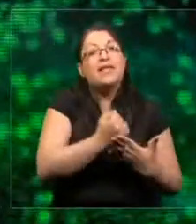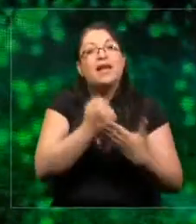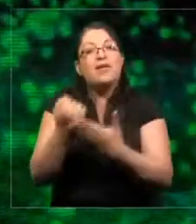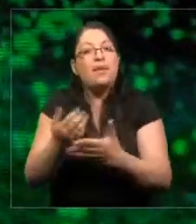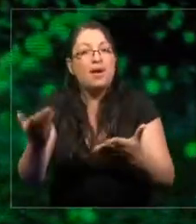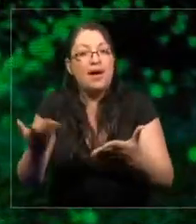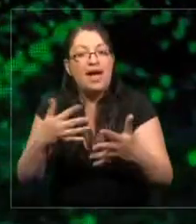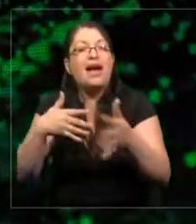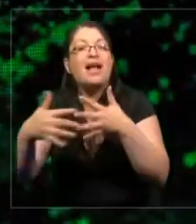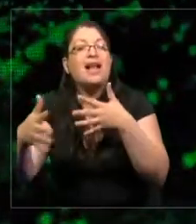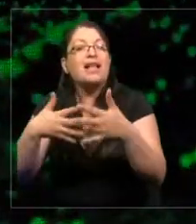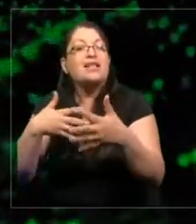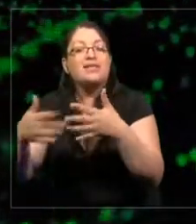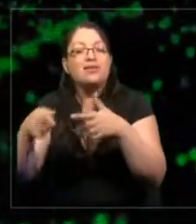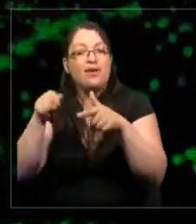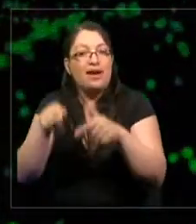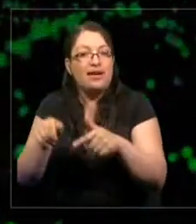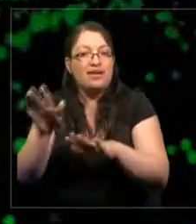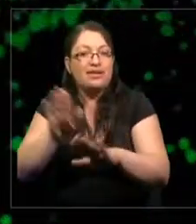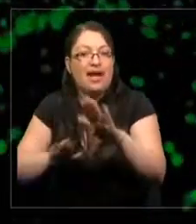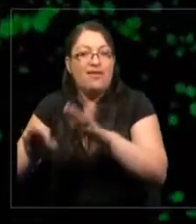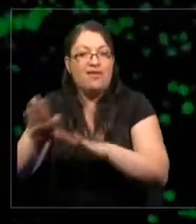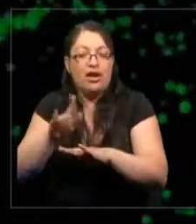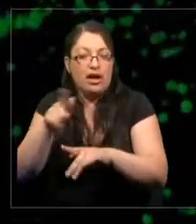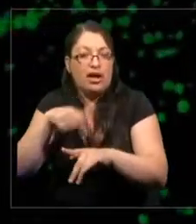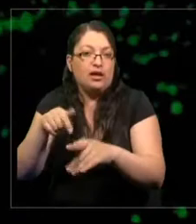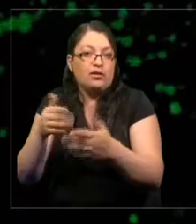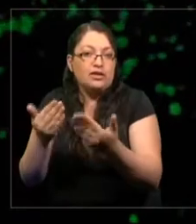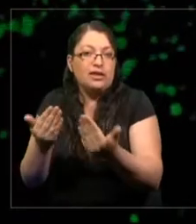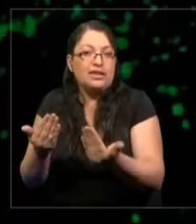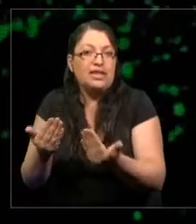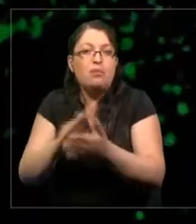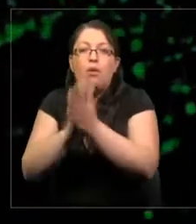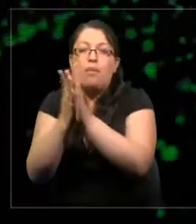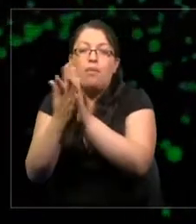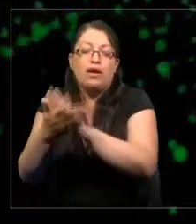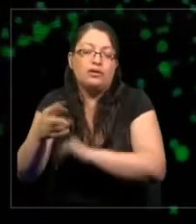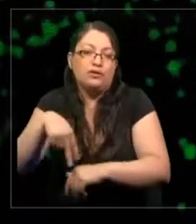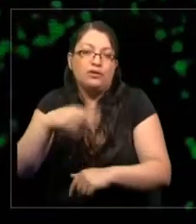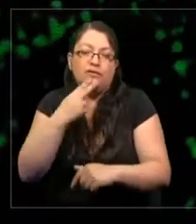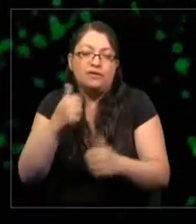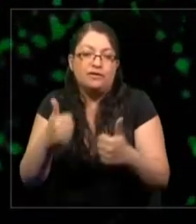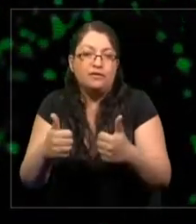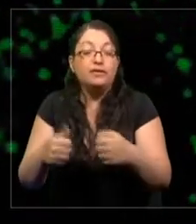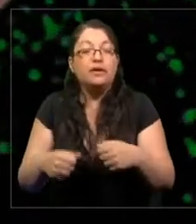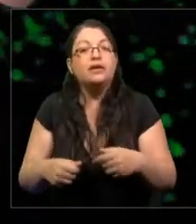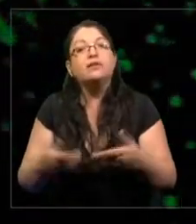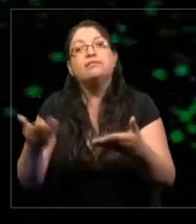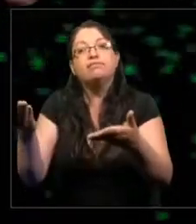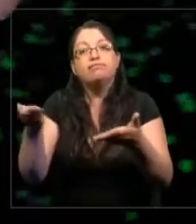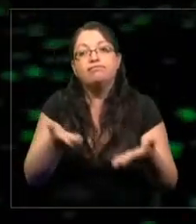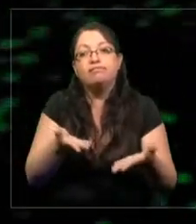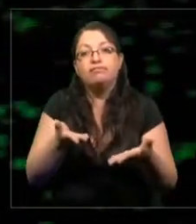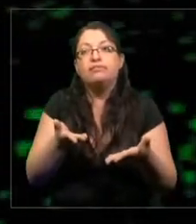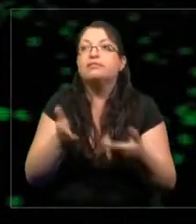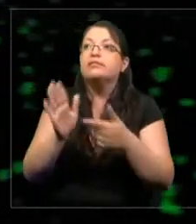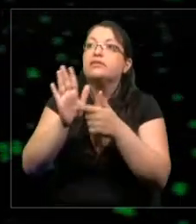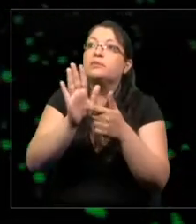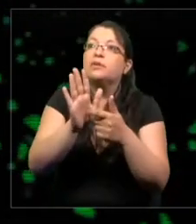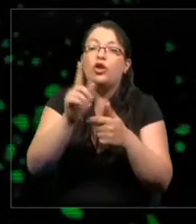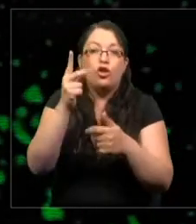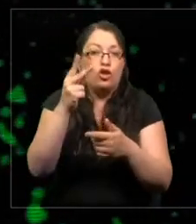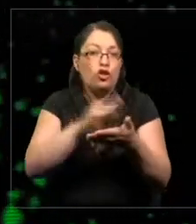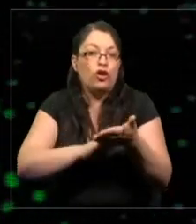conservación de esta matriz natural de la cual dependemos para todos nuestro bienestar y traigo aquí dos mínimos